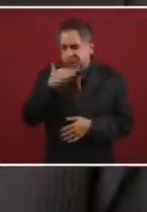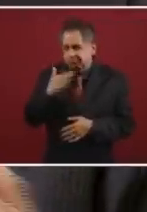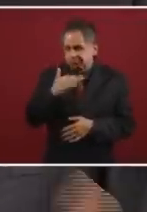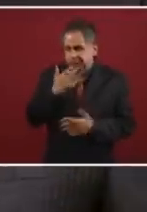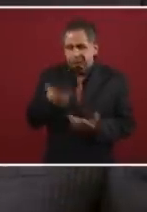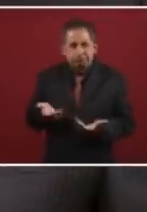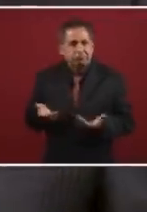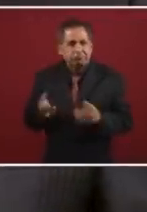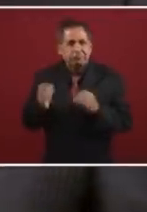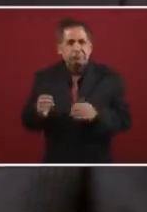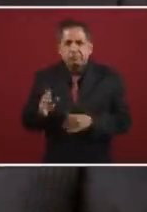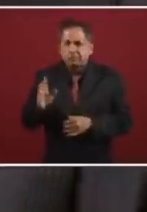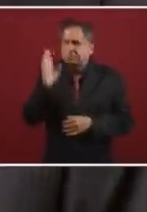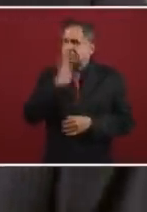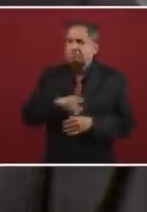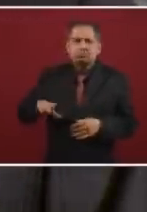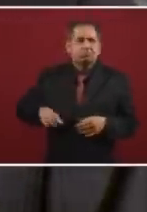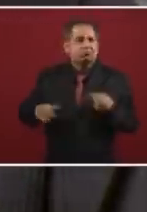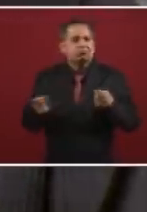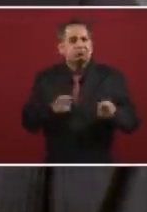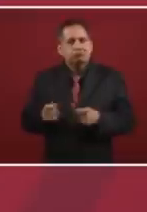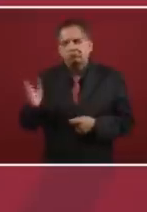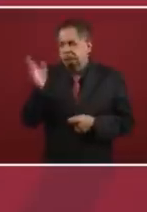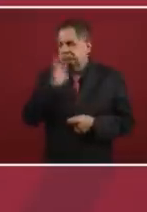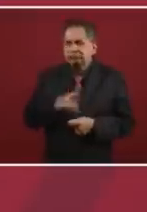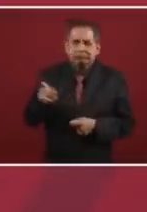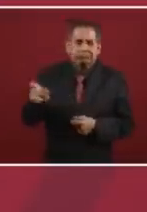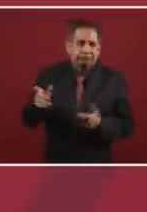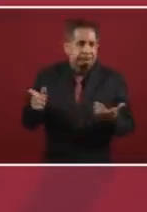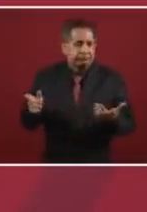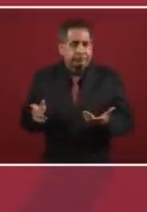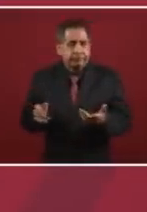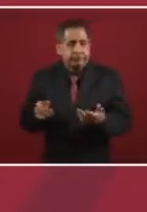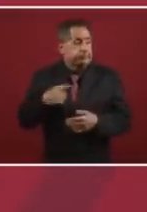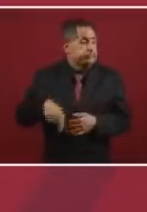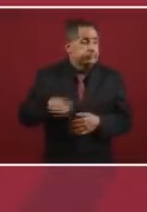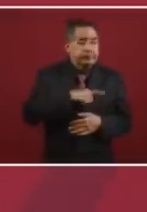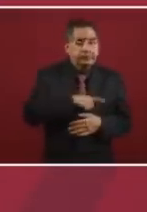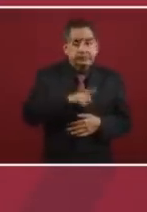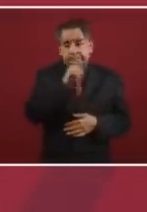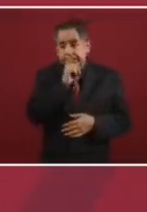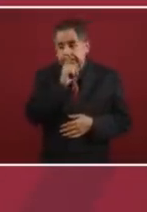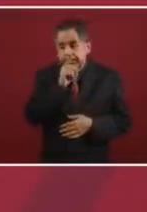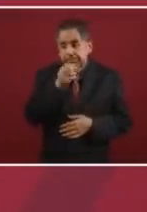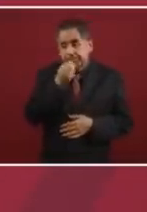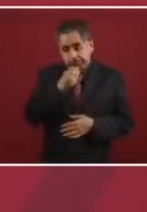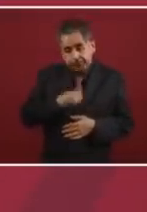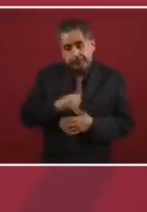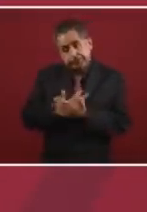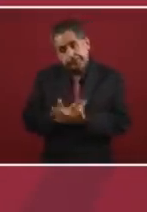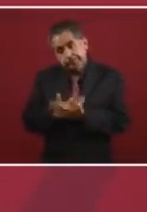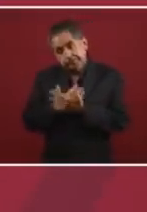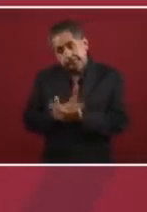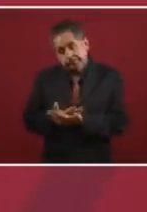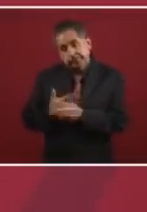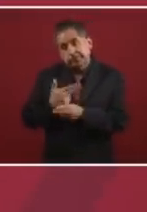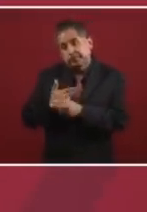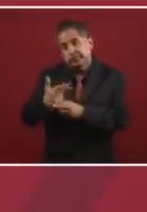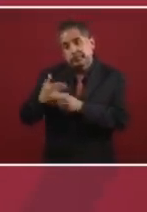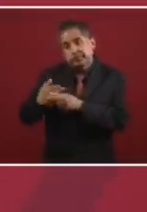de que era mal gobernante y se tenía que y sostener a ese